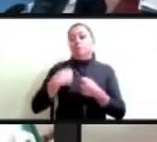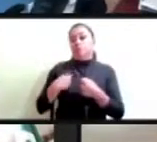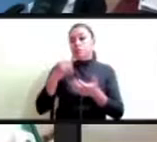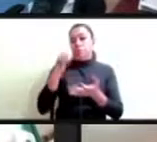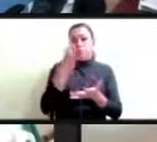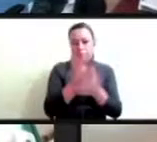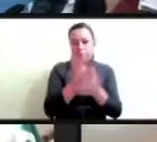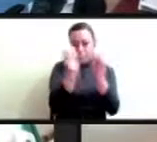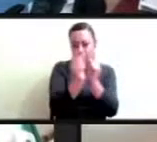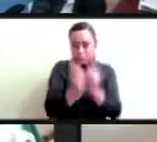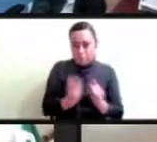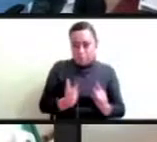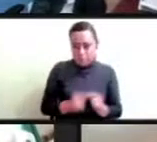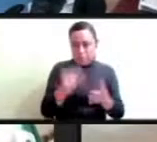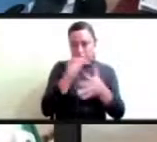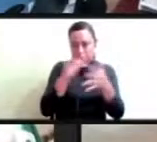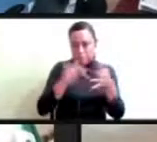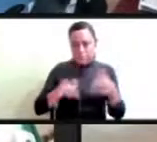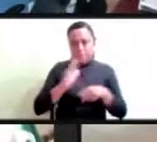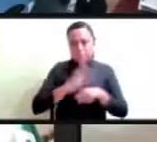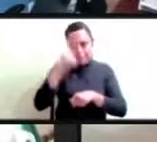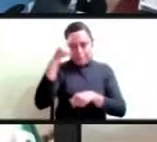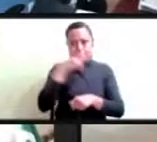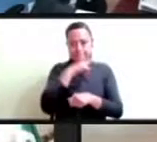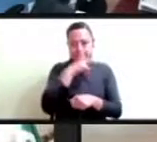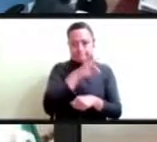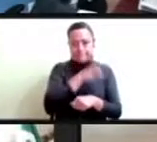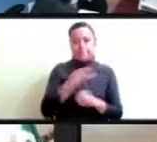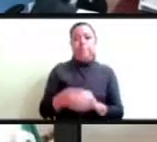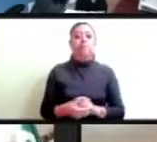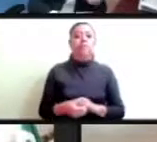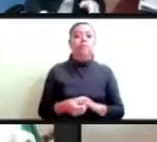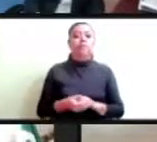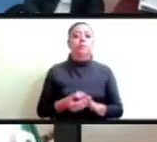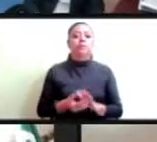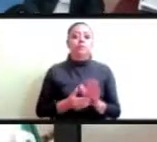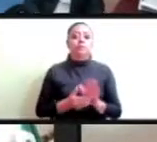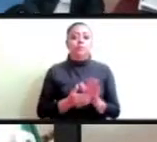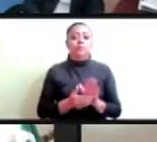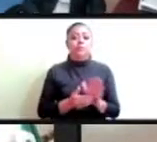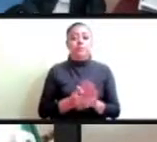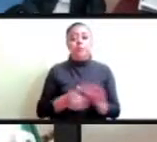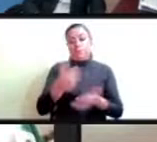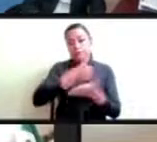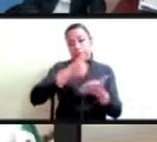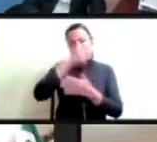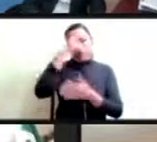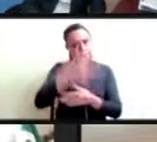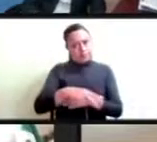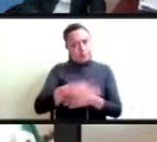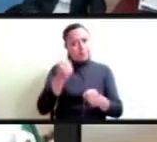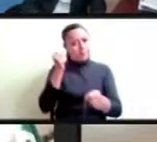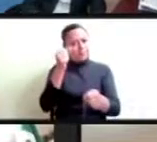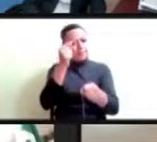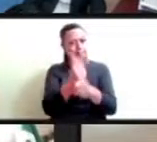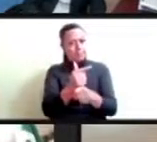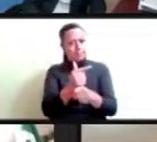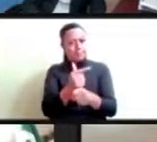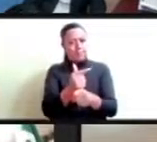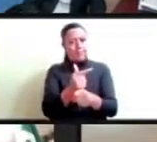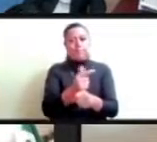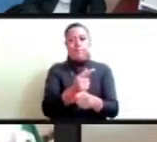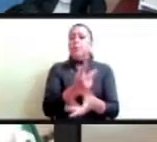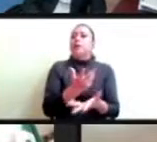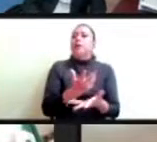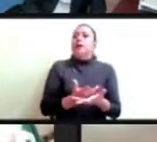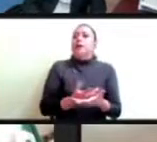expondré los aspectos más relevantes del mismo. La Ciudad de México se localizó en el primer sitio a nivel mundial en